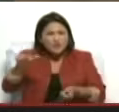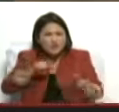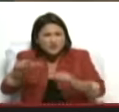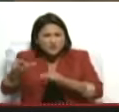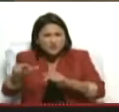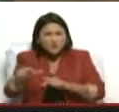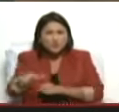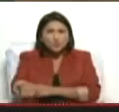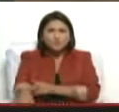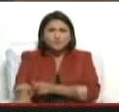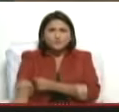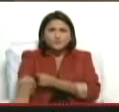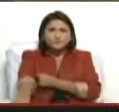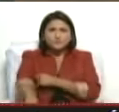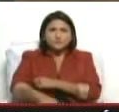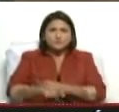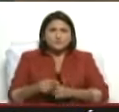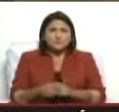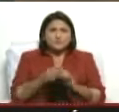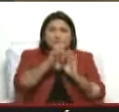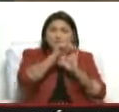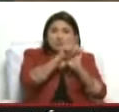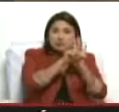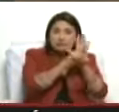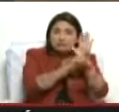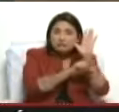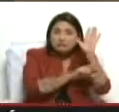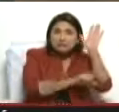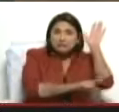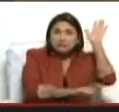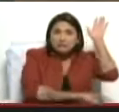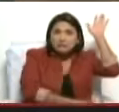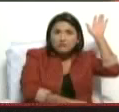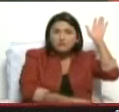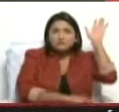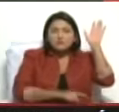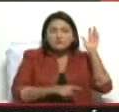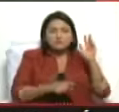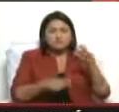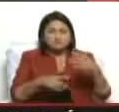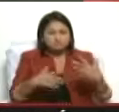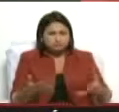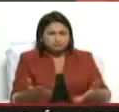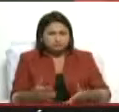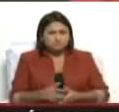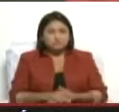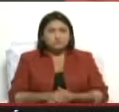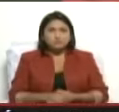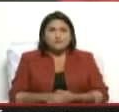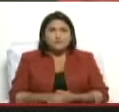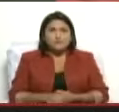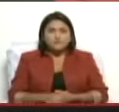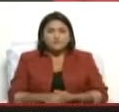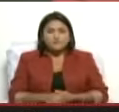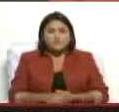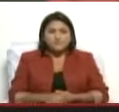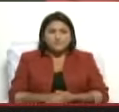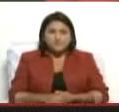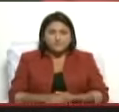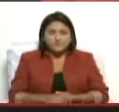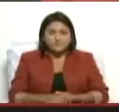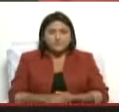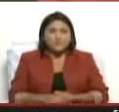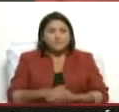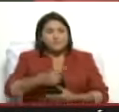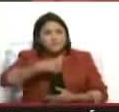listas cada día eran más largas expedientes incluso me llama mucho la